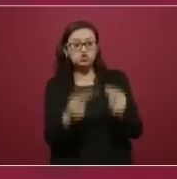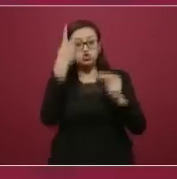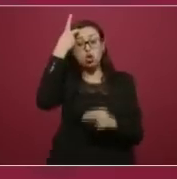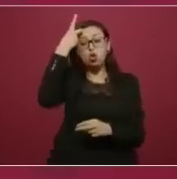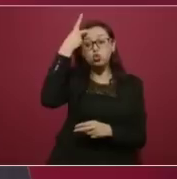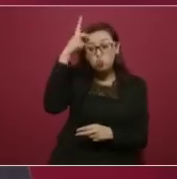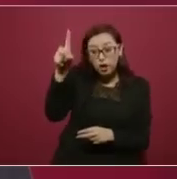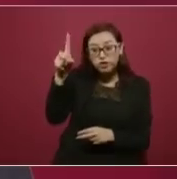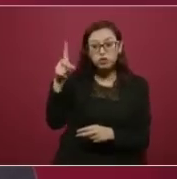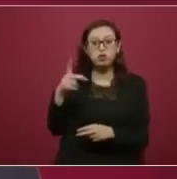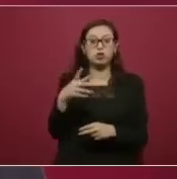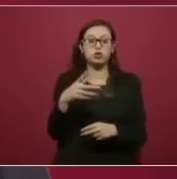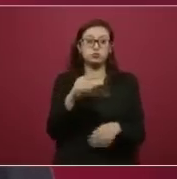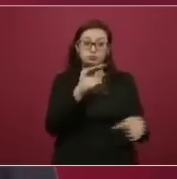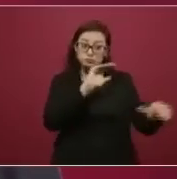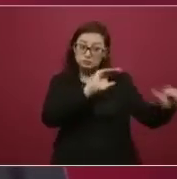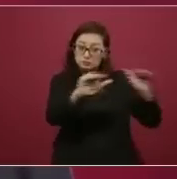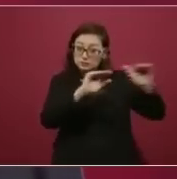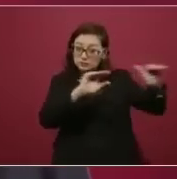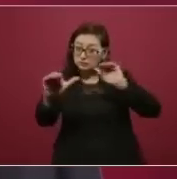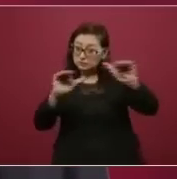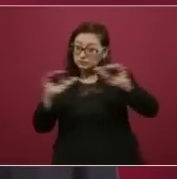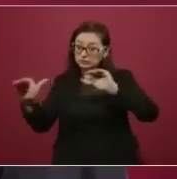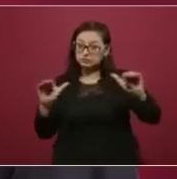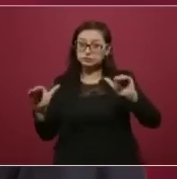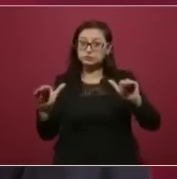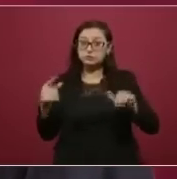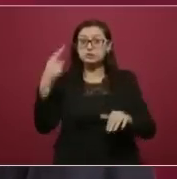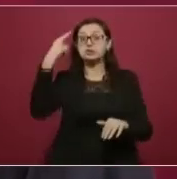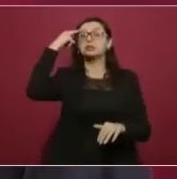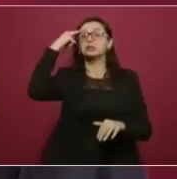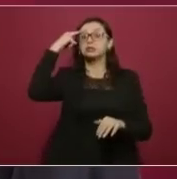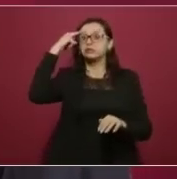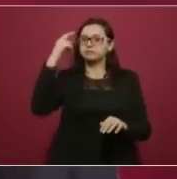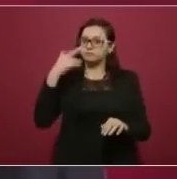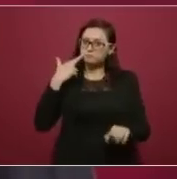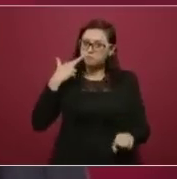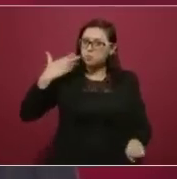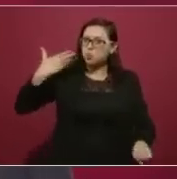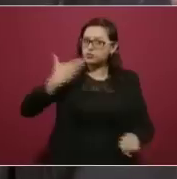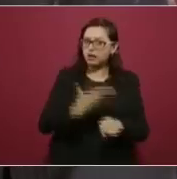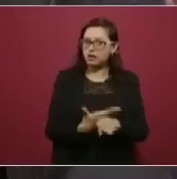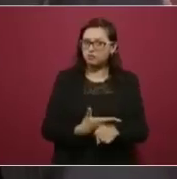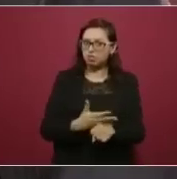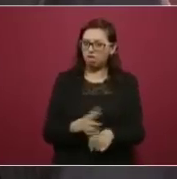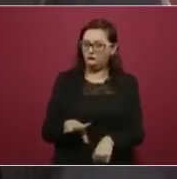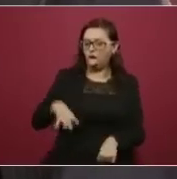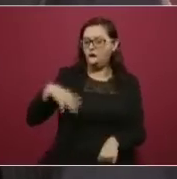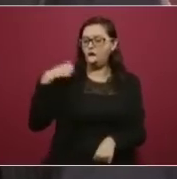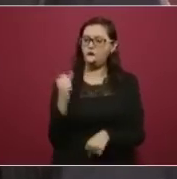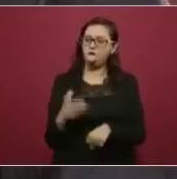los distribuidores, para que actúen con responsabilidad,